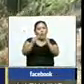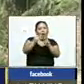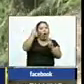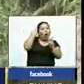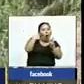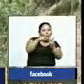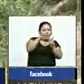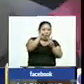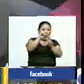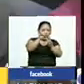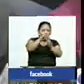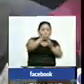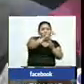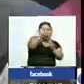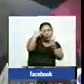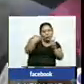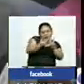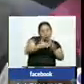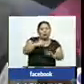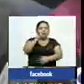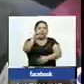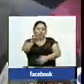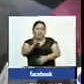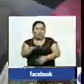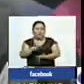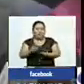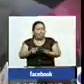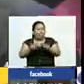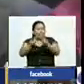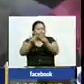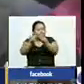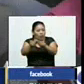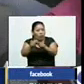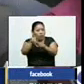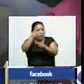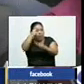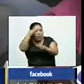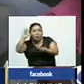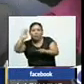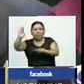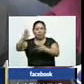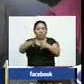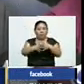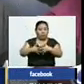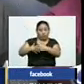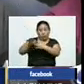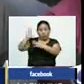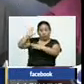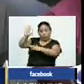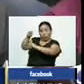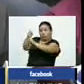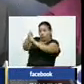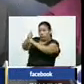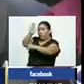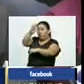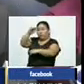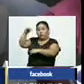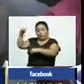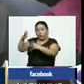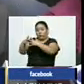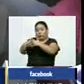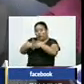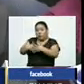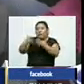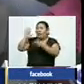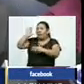y su hija Valeria. Respondiendo a las políticas internas de los Estados Unidos, Entonces el gobierno